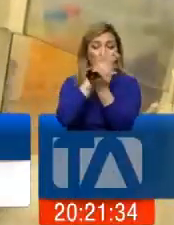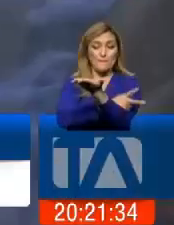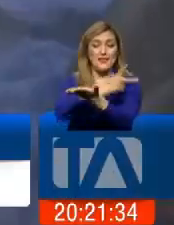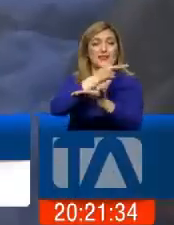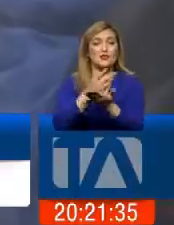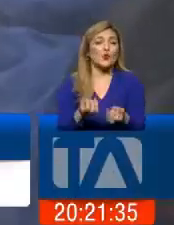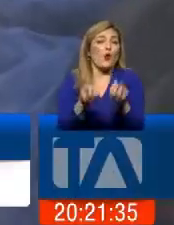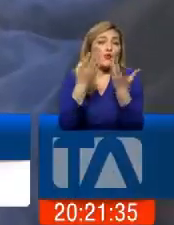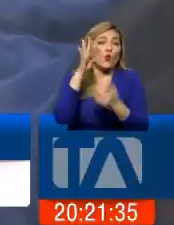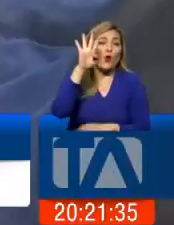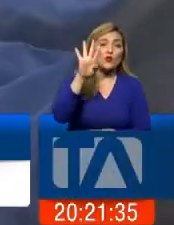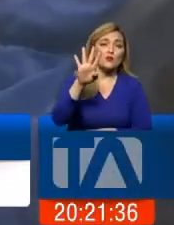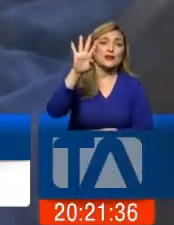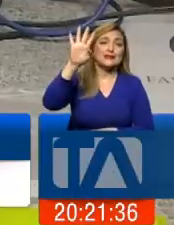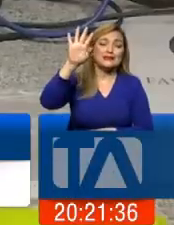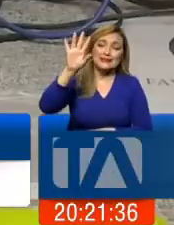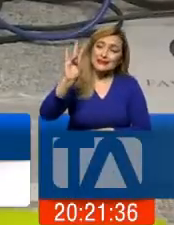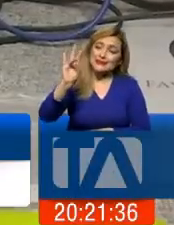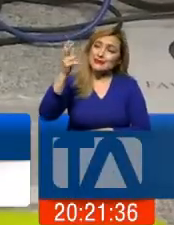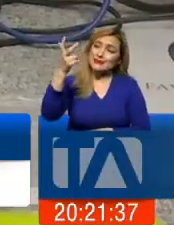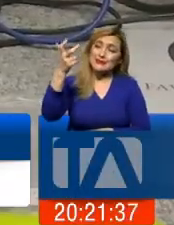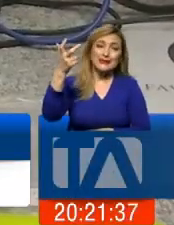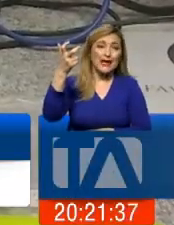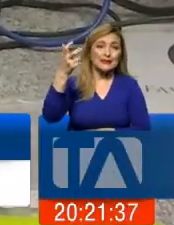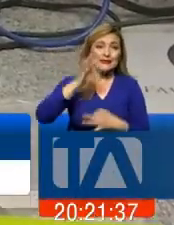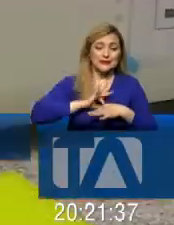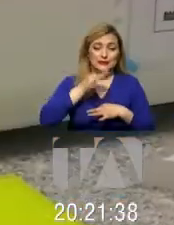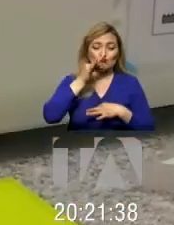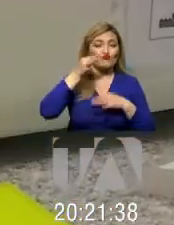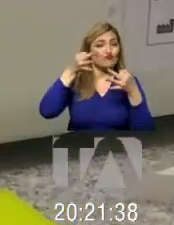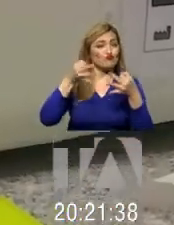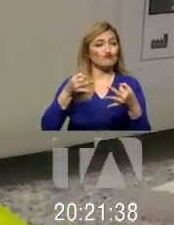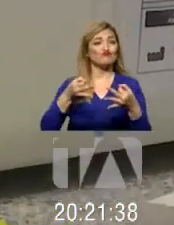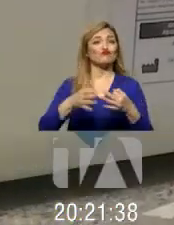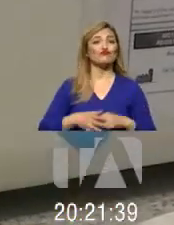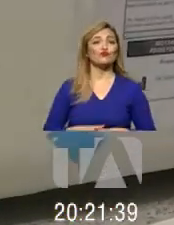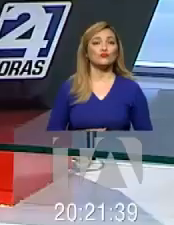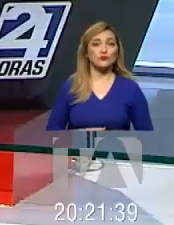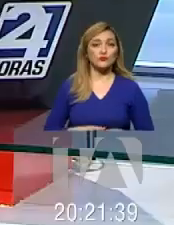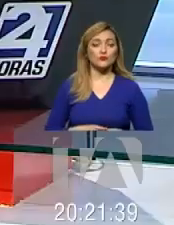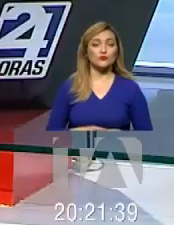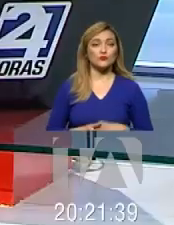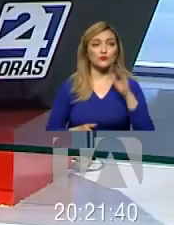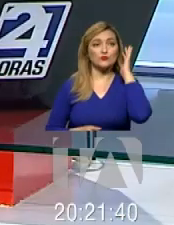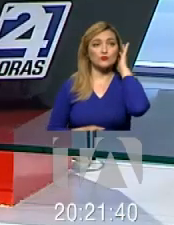tiene 4.713 casos. En Quito, María Gracia Costa, 24 horas.